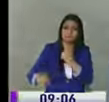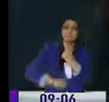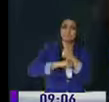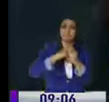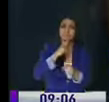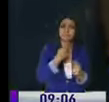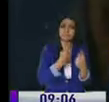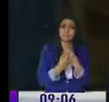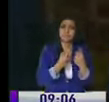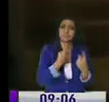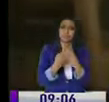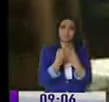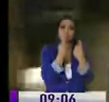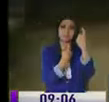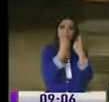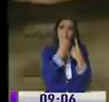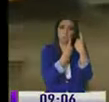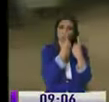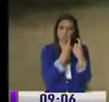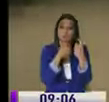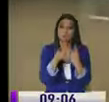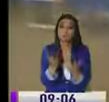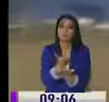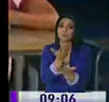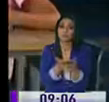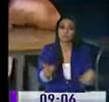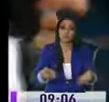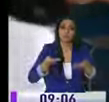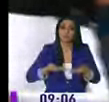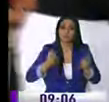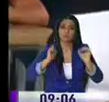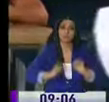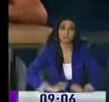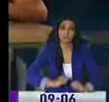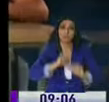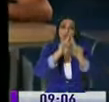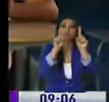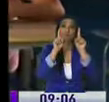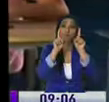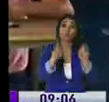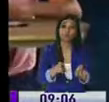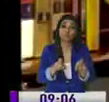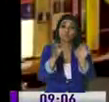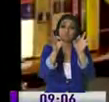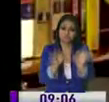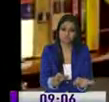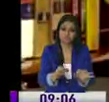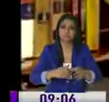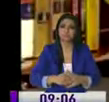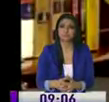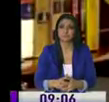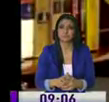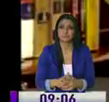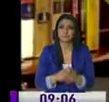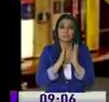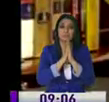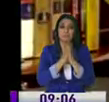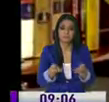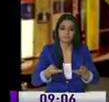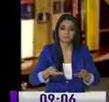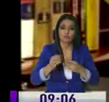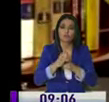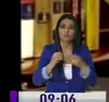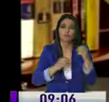con sus preguntas y planteamientos la consulta es un hecho dijo respiro enviarlas al despacho